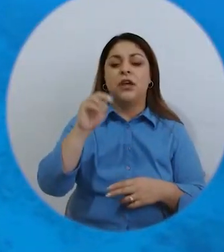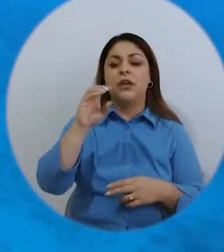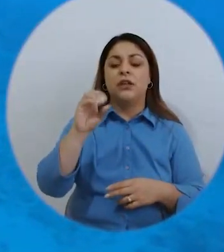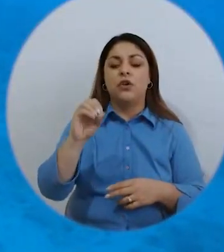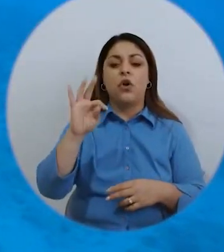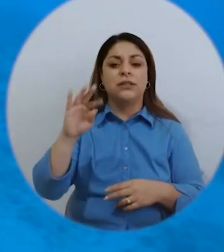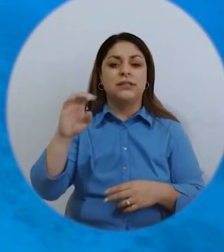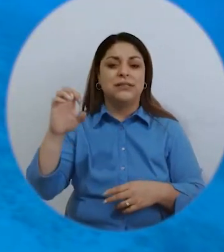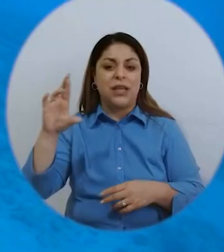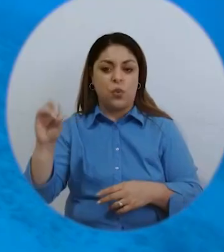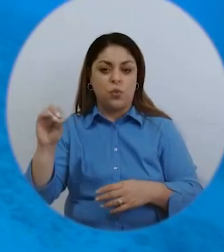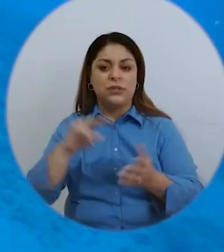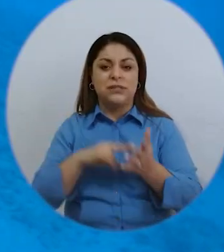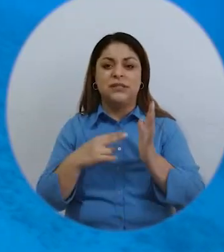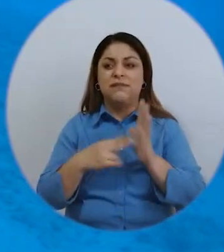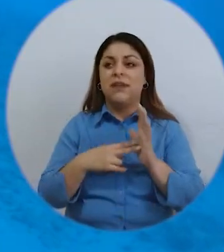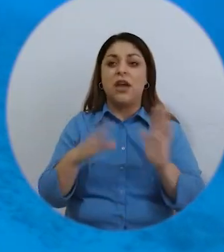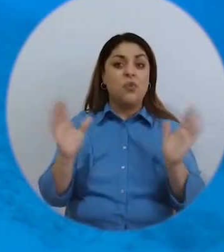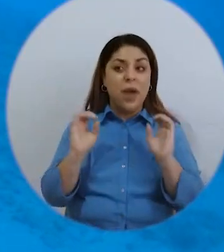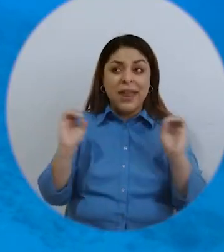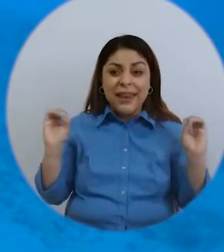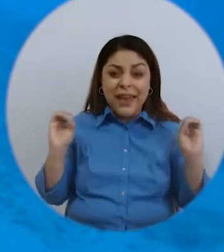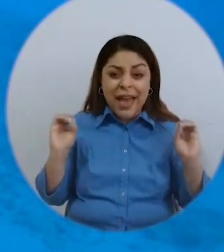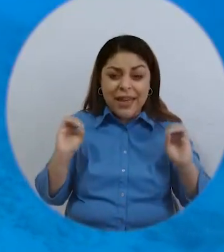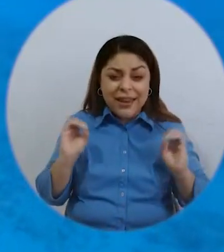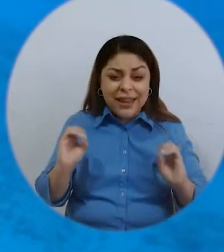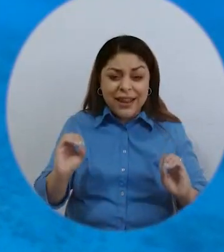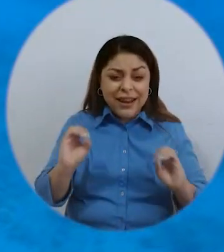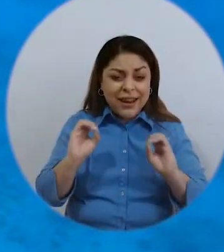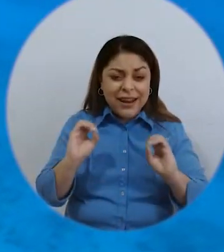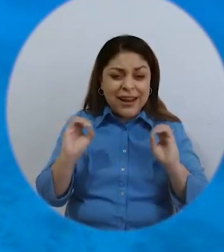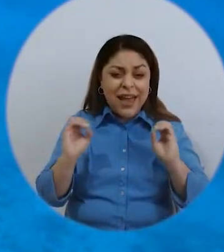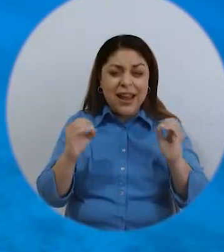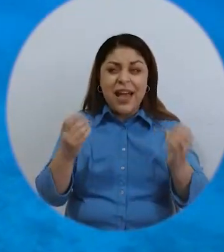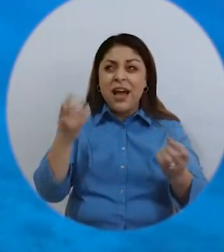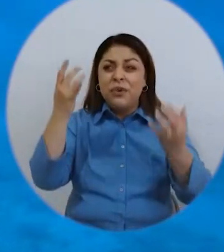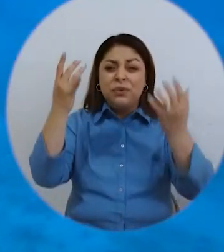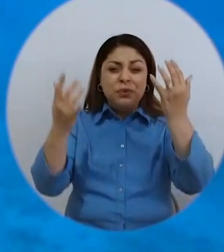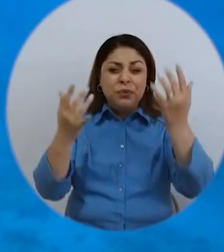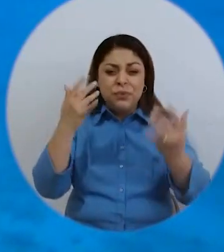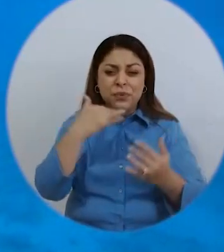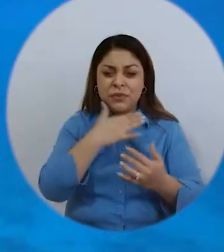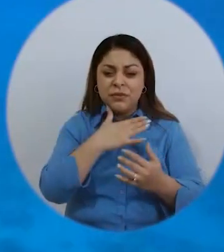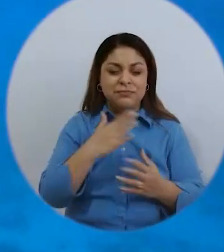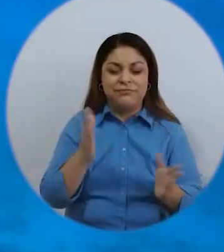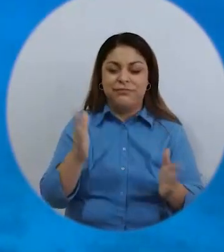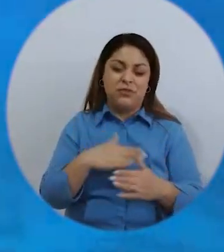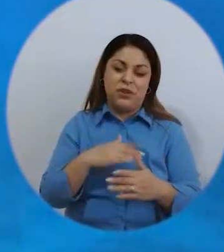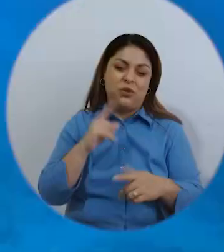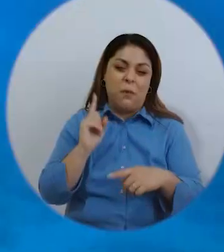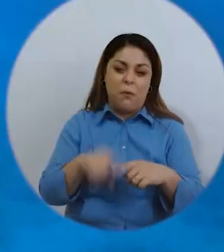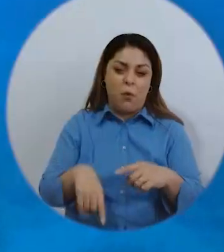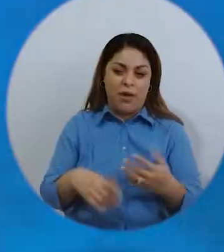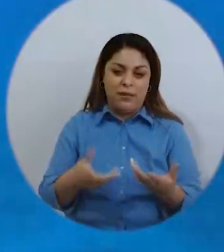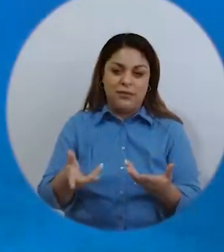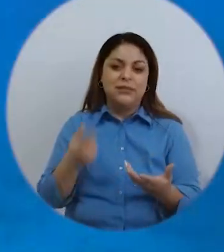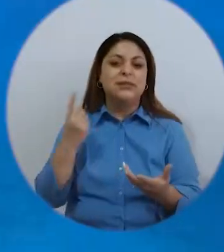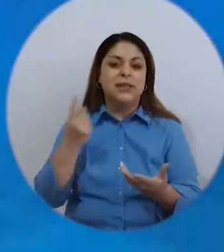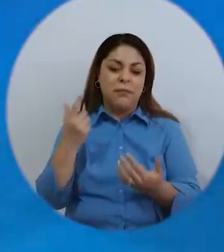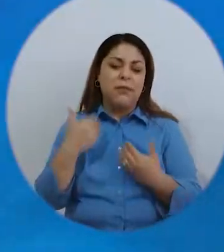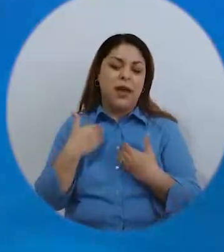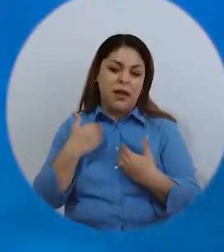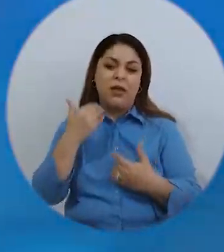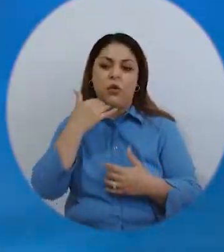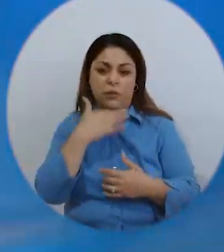emisiones completamente, siempre va a haber contaminación. Dos elementos fundamentales acá, y lo mencionaba Paola en